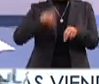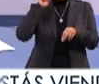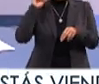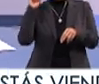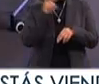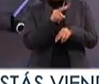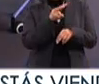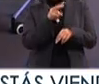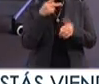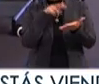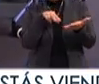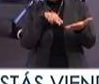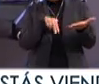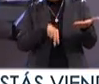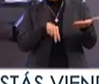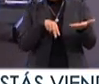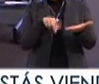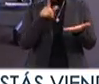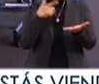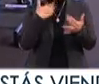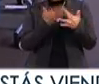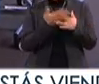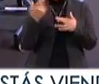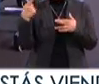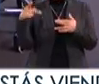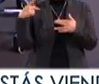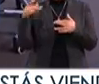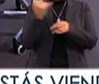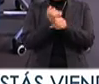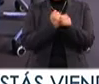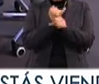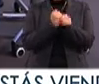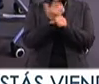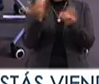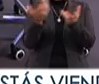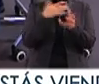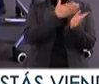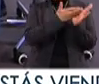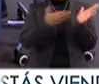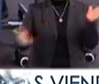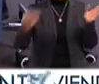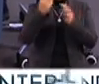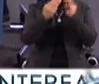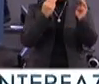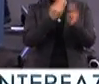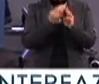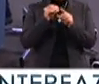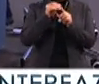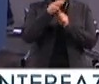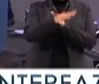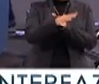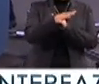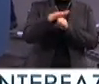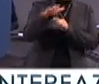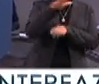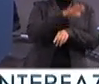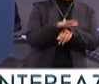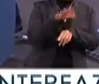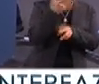habiendo pues parte de estas investigaciones que se han hecho a lo largo del mundo el impacto de los